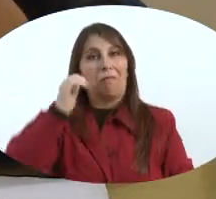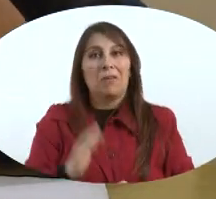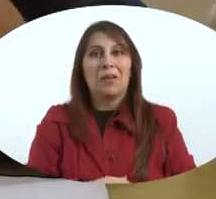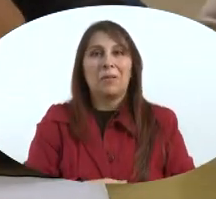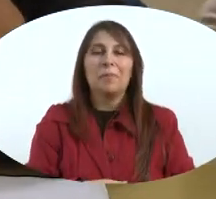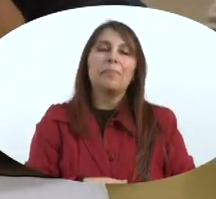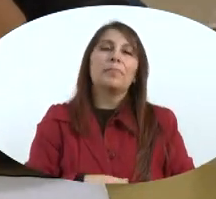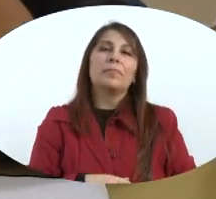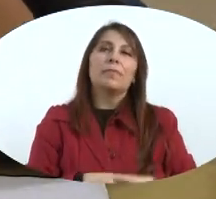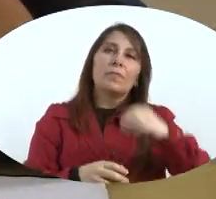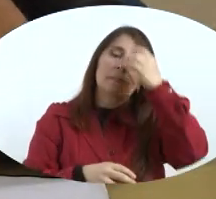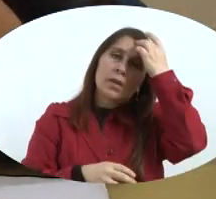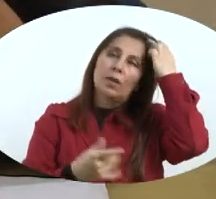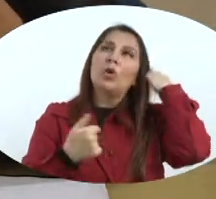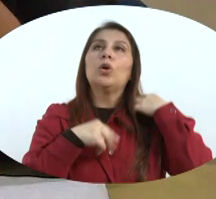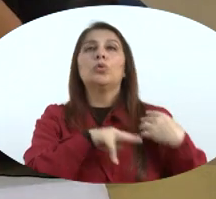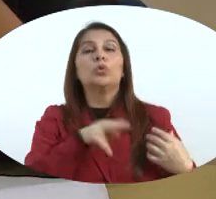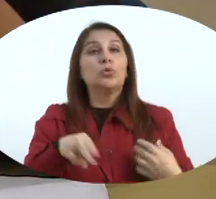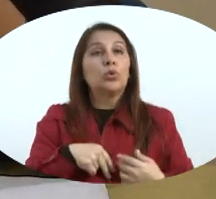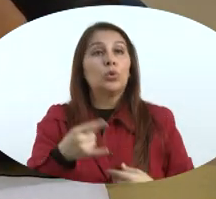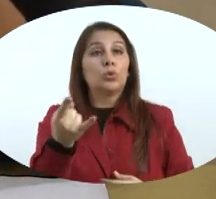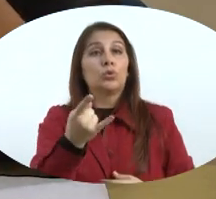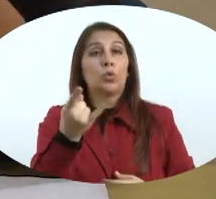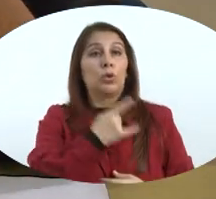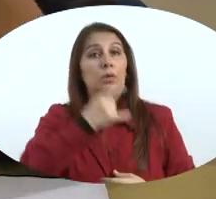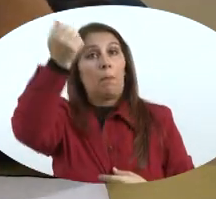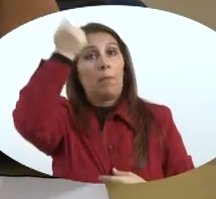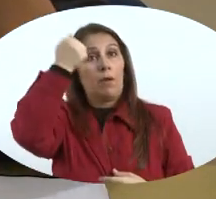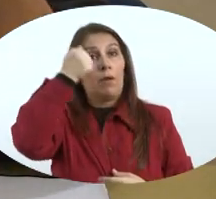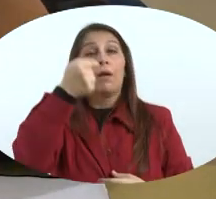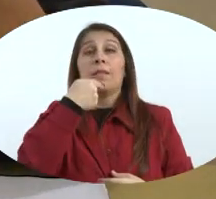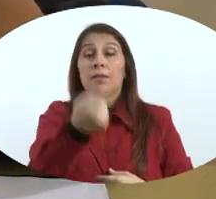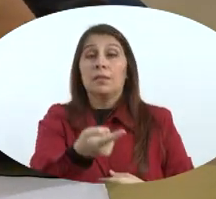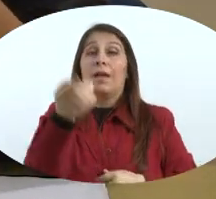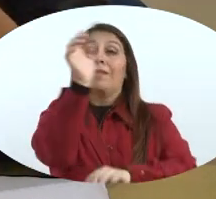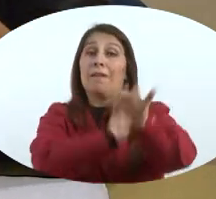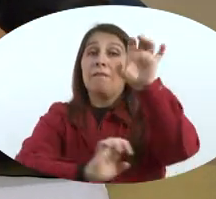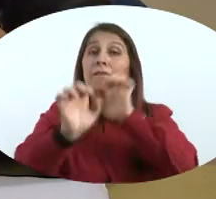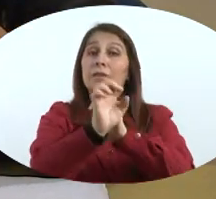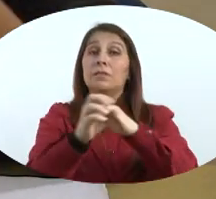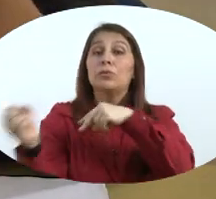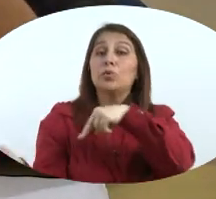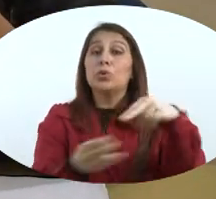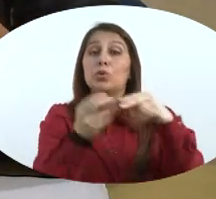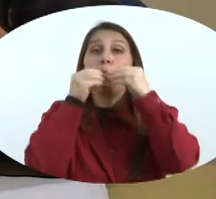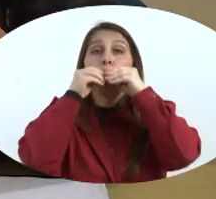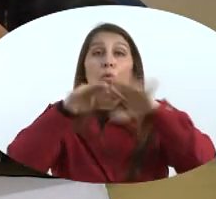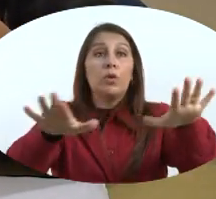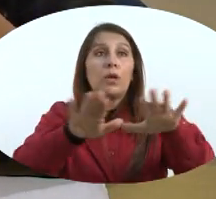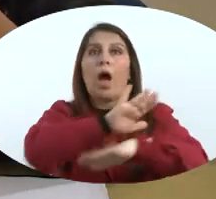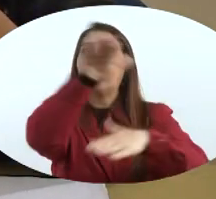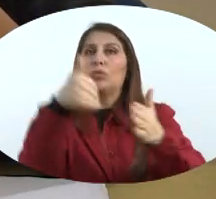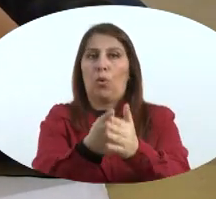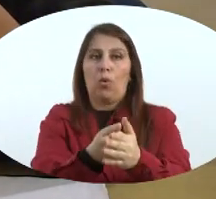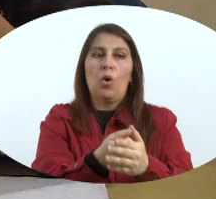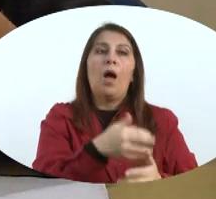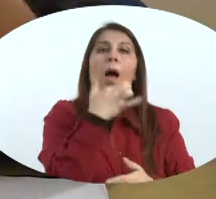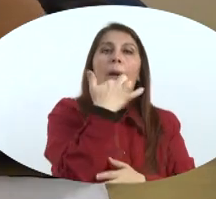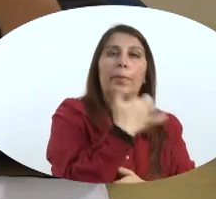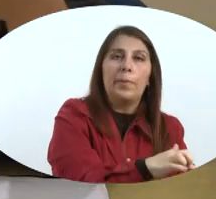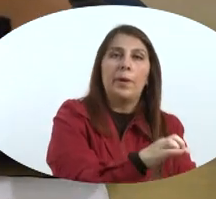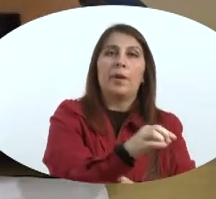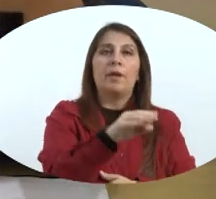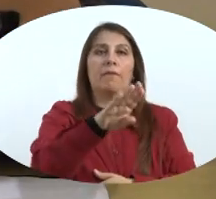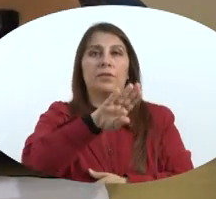nosotros desde vamos upm consideramos que la defensa de la educación pública es a todo nivel es a la media es a la básica y